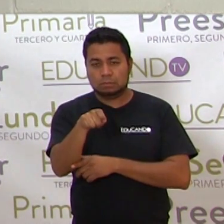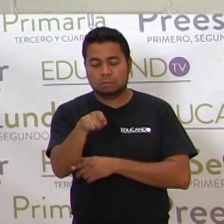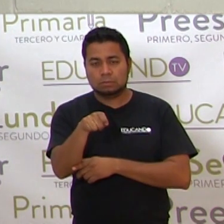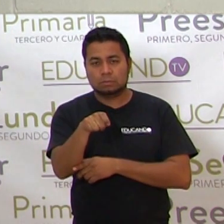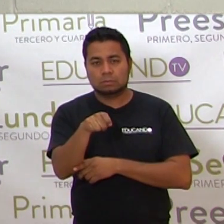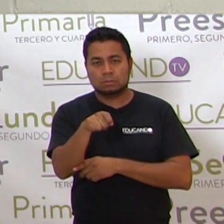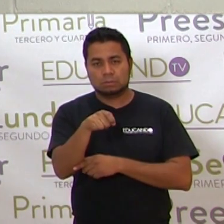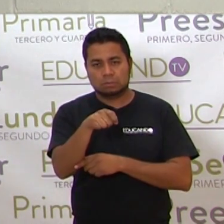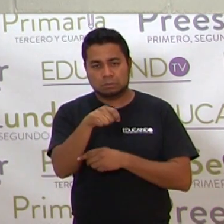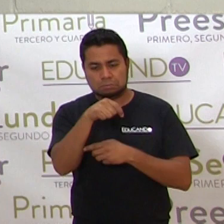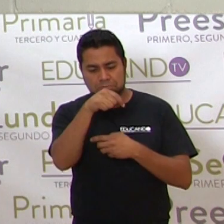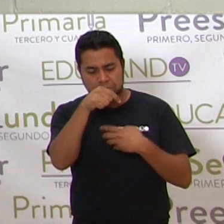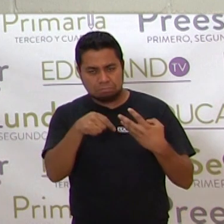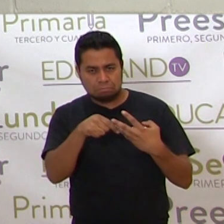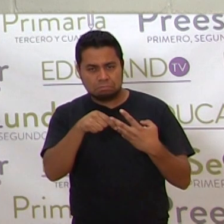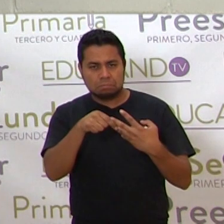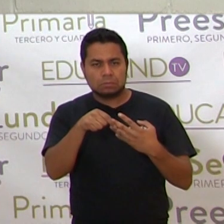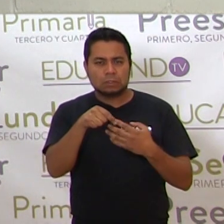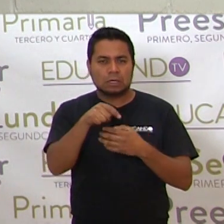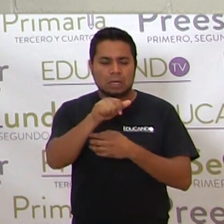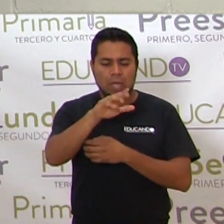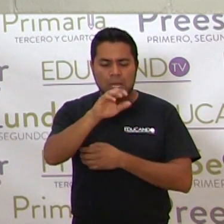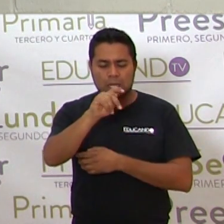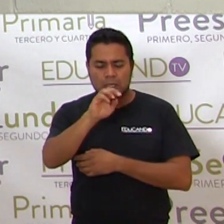a cada actor. ¿Bien?